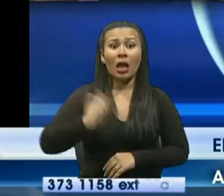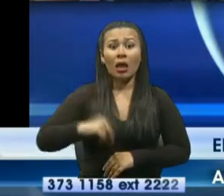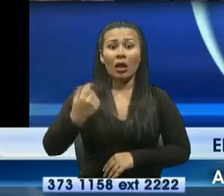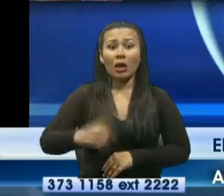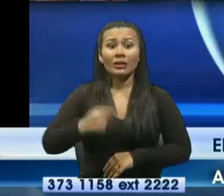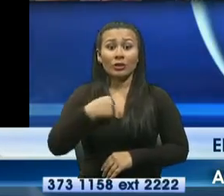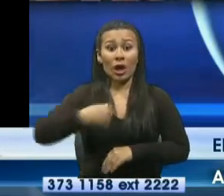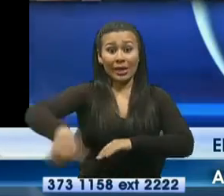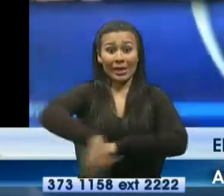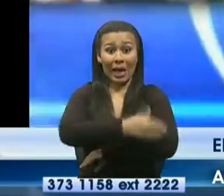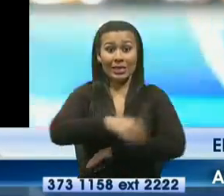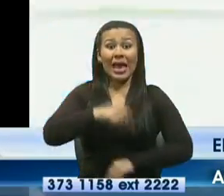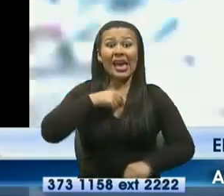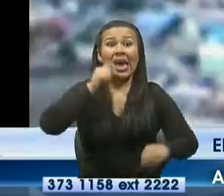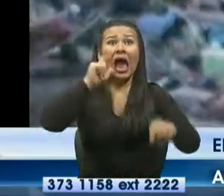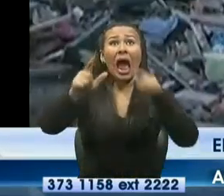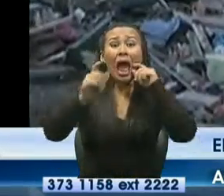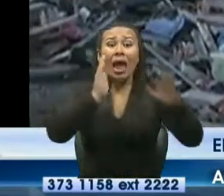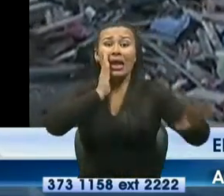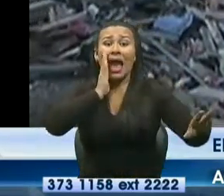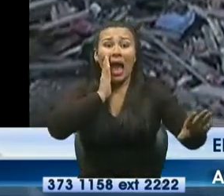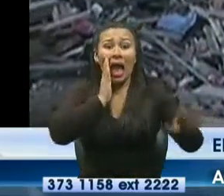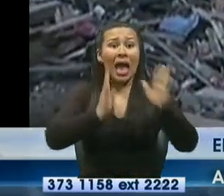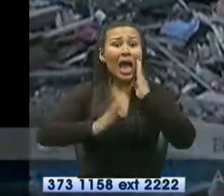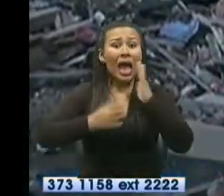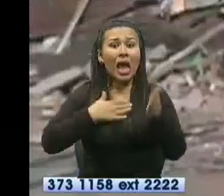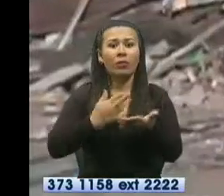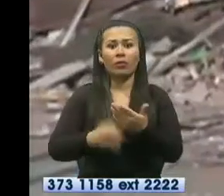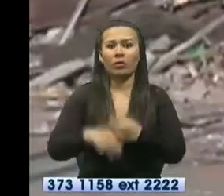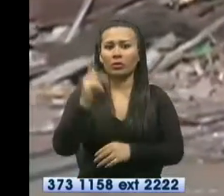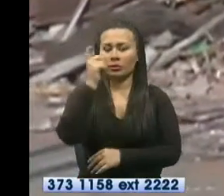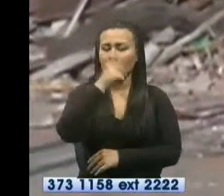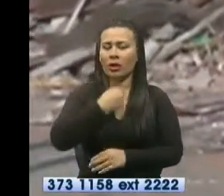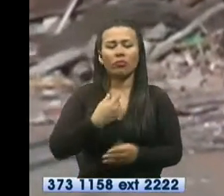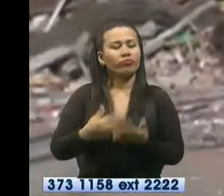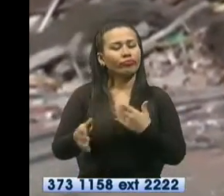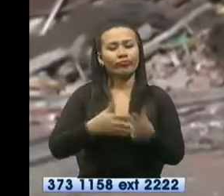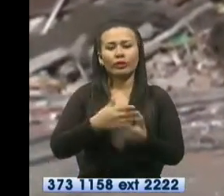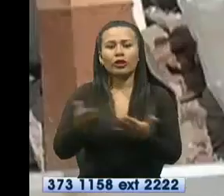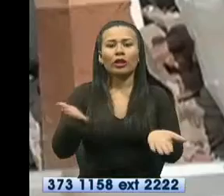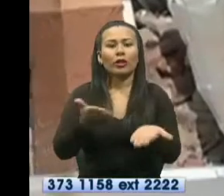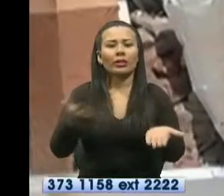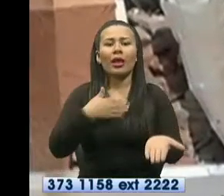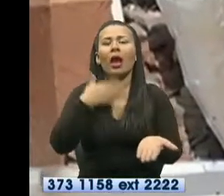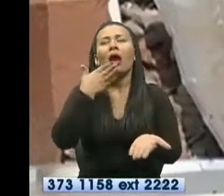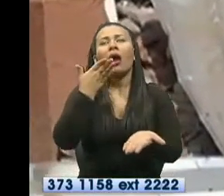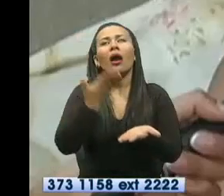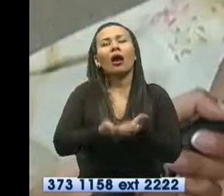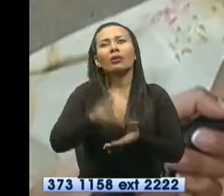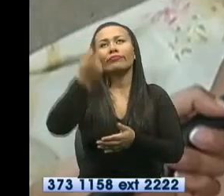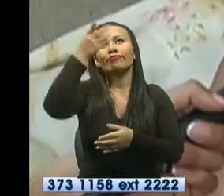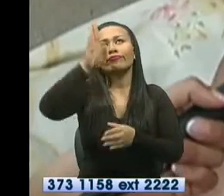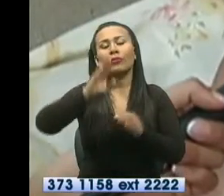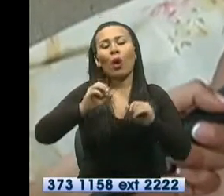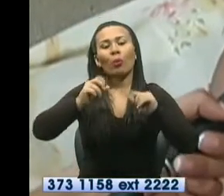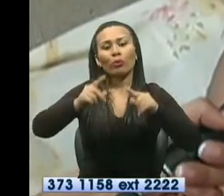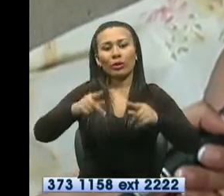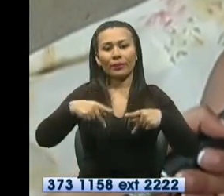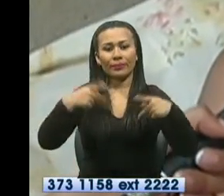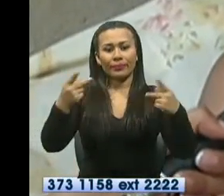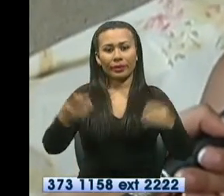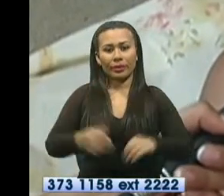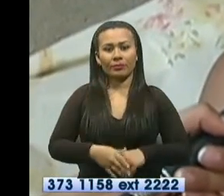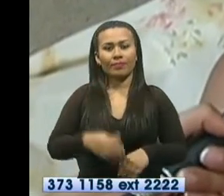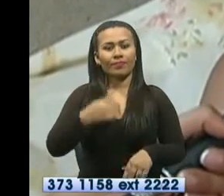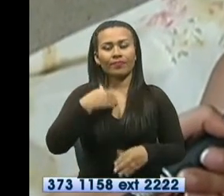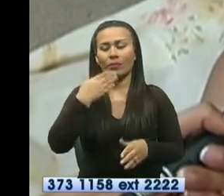calle gritando como loca por mis hijos. En medio de todo lo que perdieron, están agradecidos por una nueva oportunidad de vida. Yo le agradezco a mi Dios